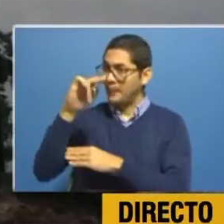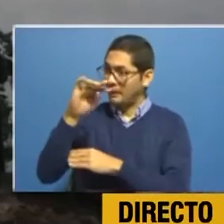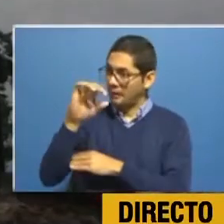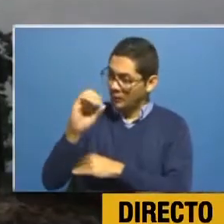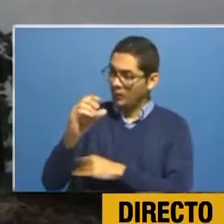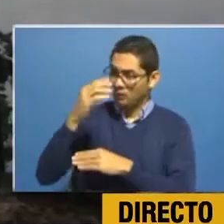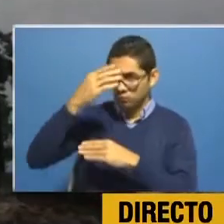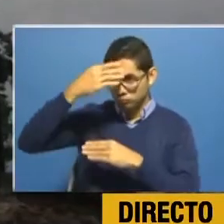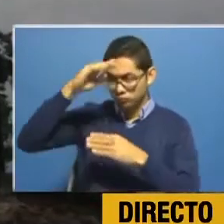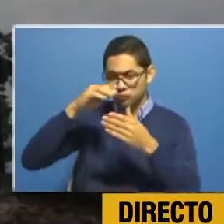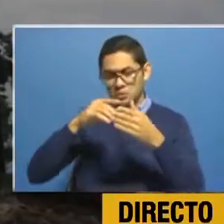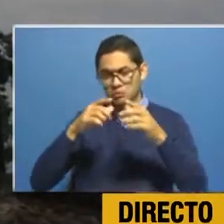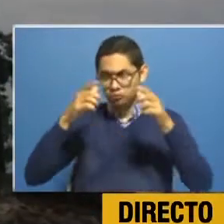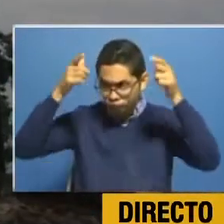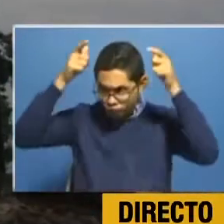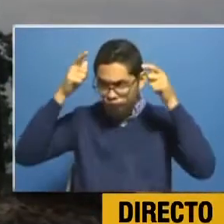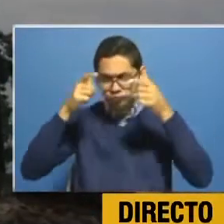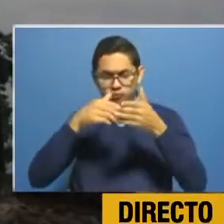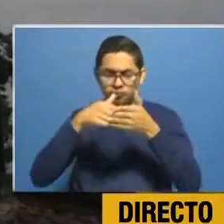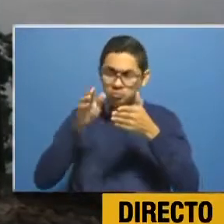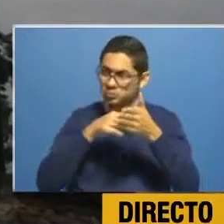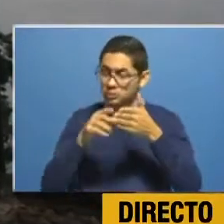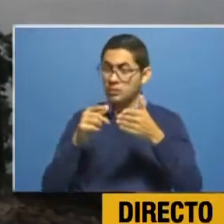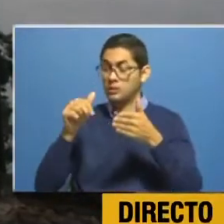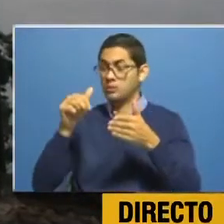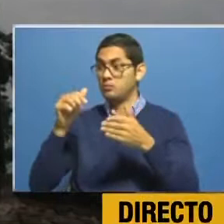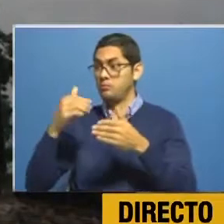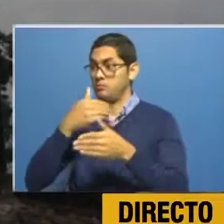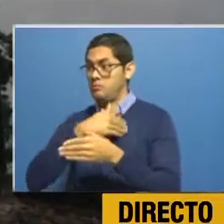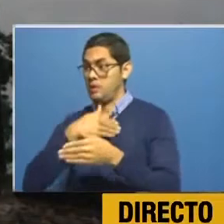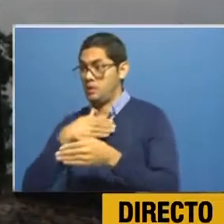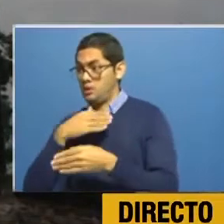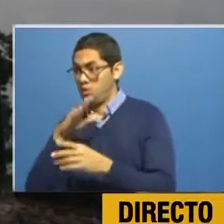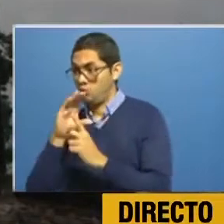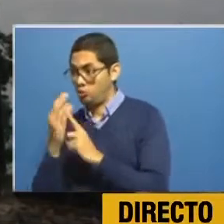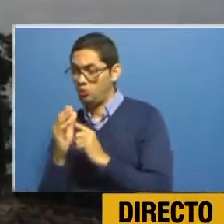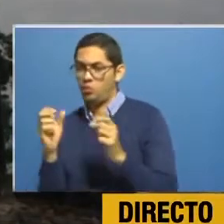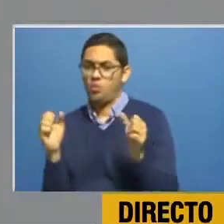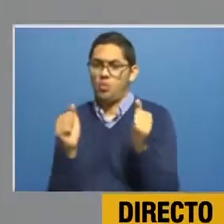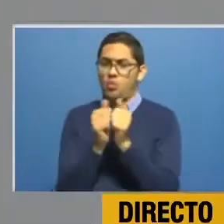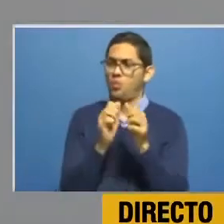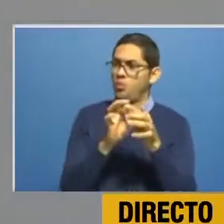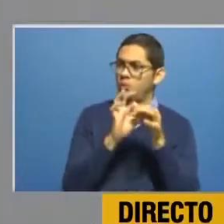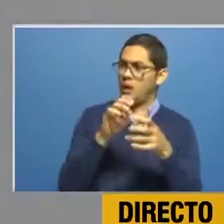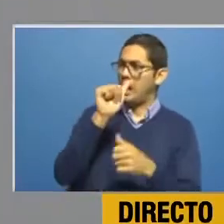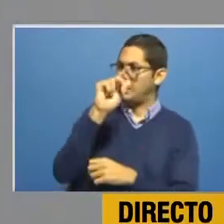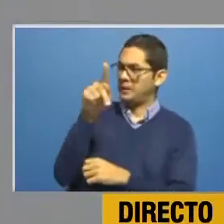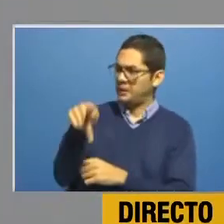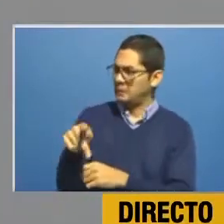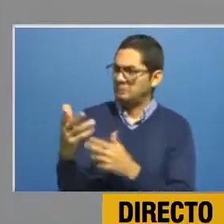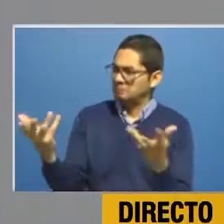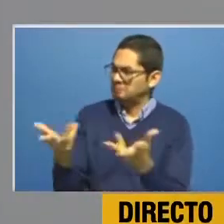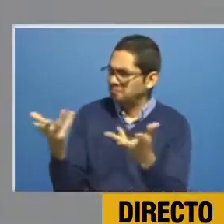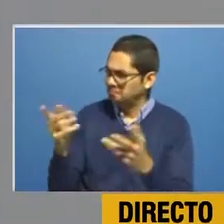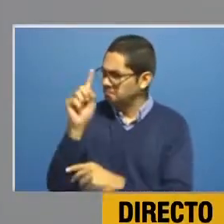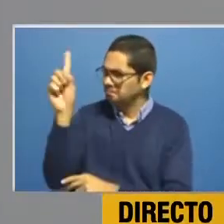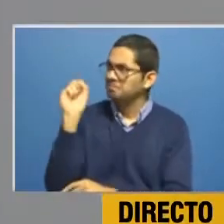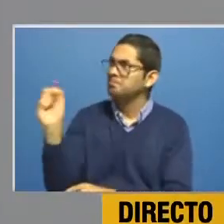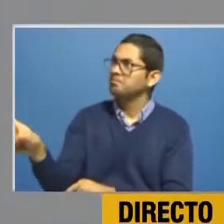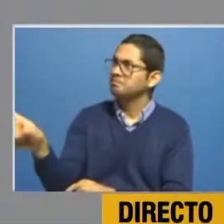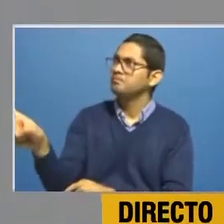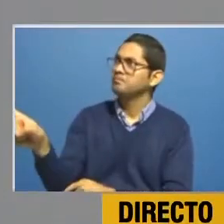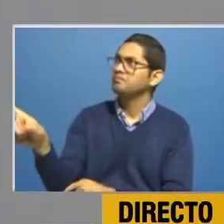está involucrado, en este caso, el Ministerio de Cultura y la ATP. Mirar hacia allá también es importante, viceministro.